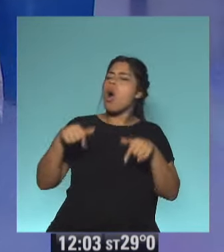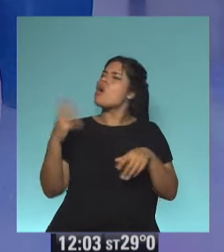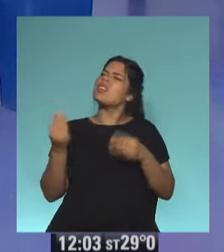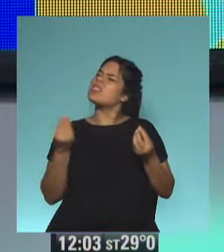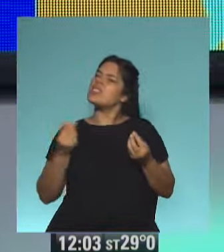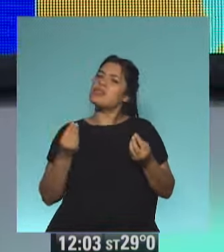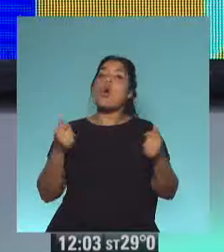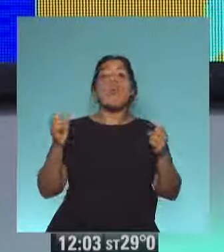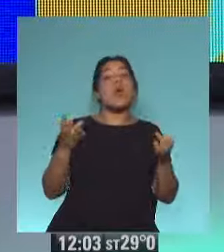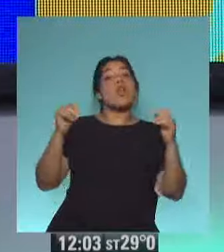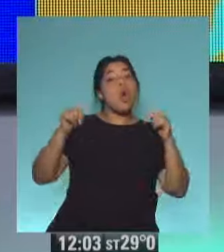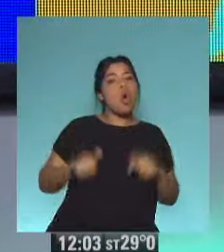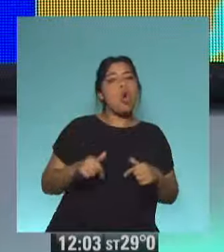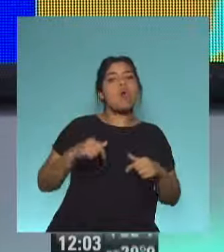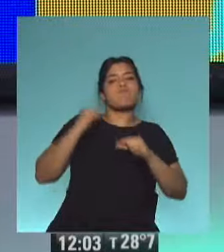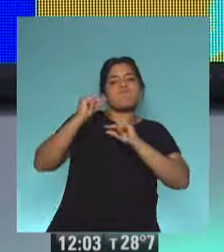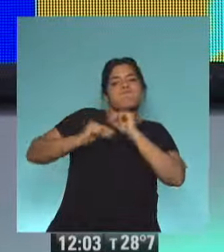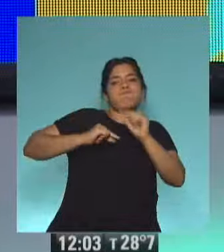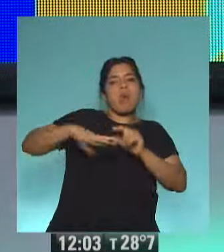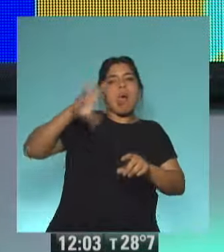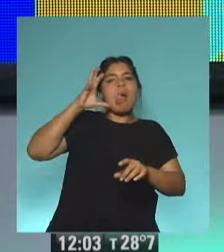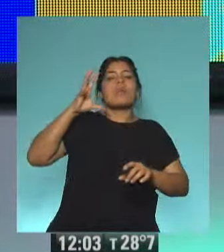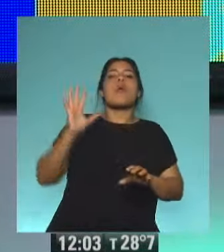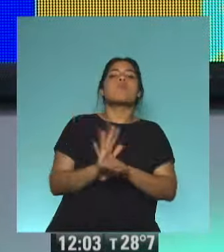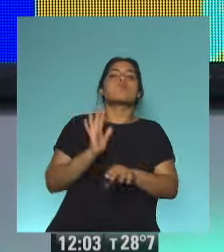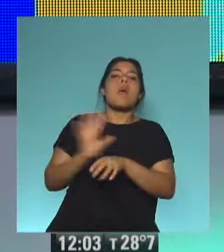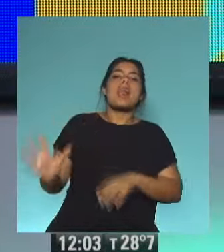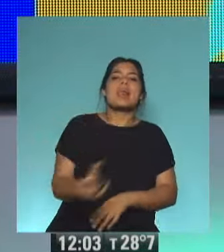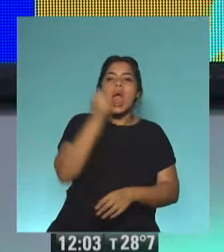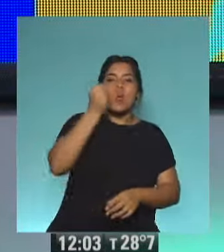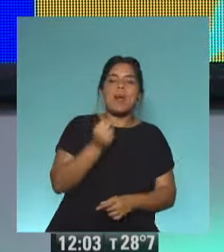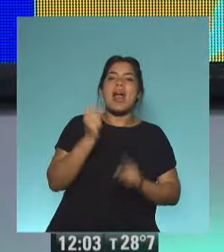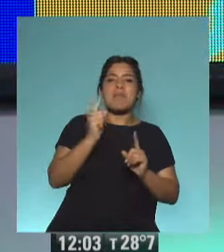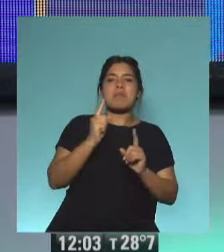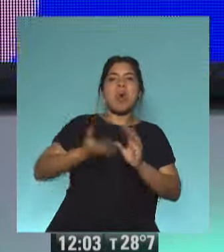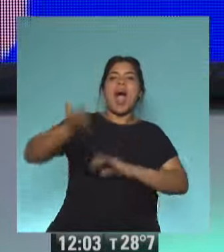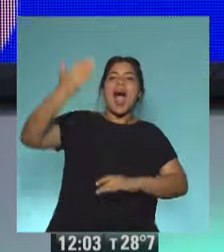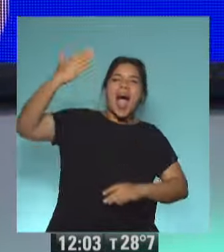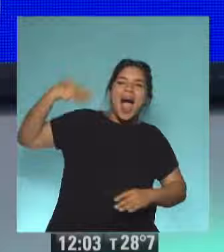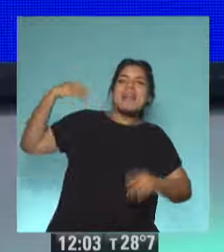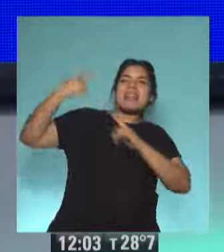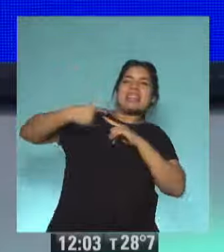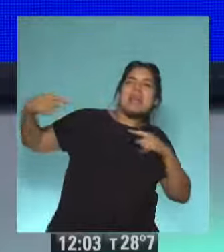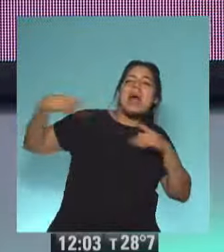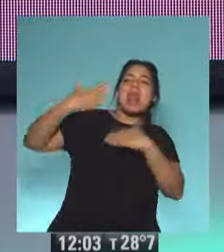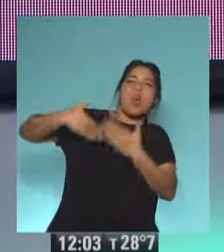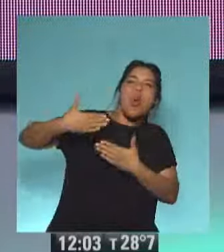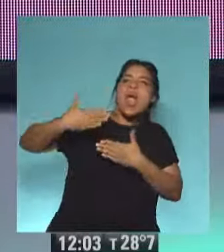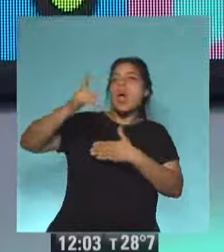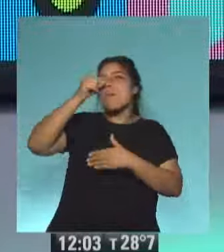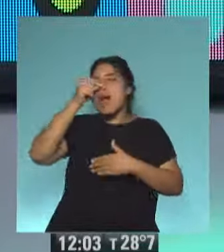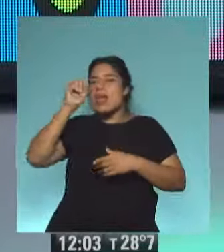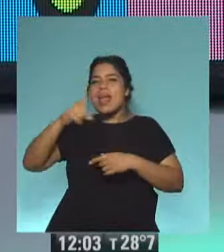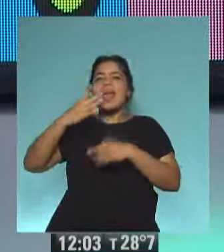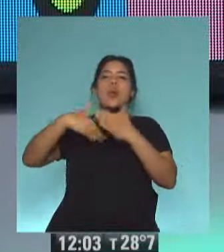Y bueno, y estuvimos recordando, recuperando eso que habíamos trabajado esa semana de juegos, de juguetes, de madera, que además